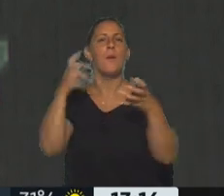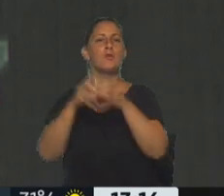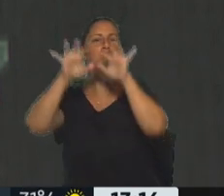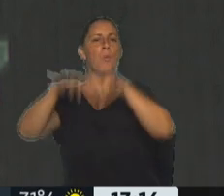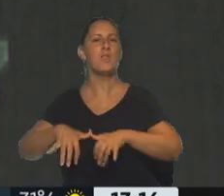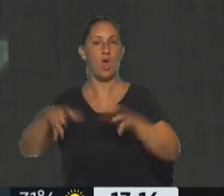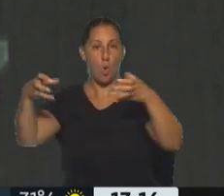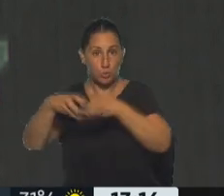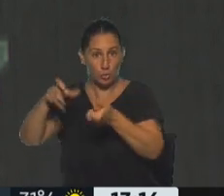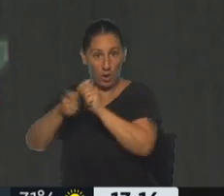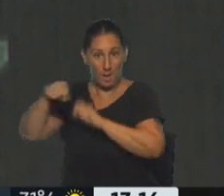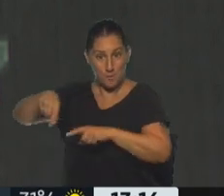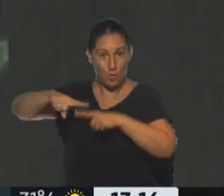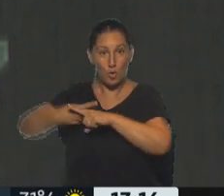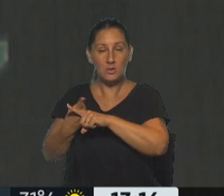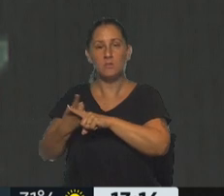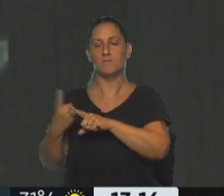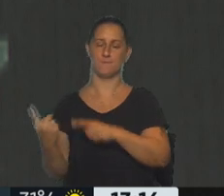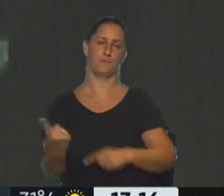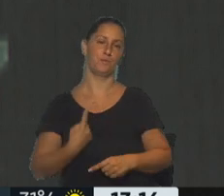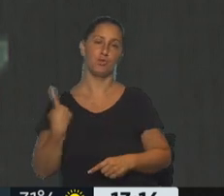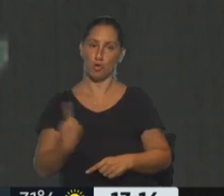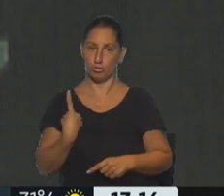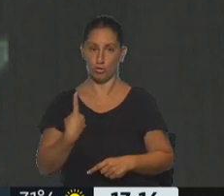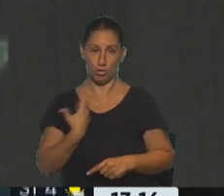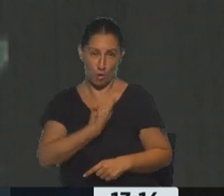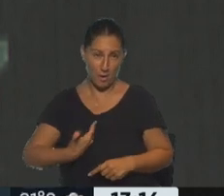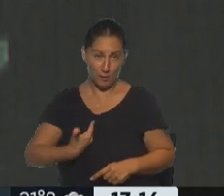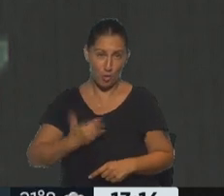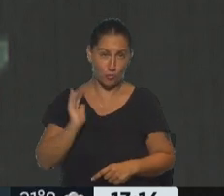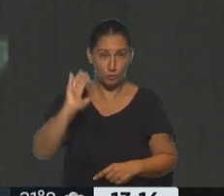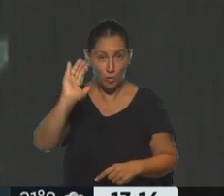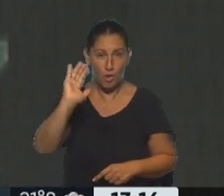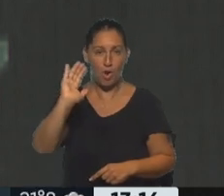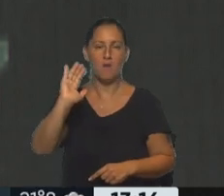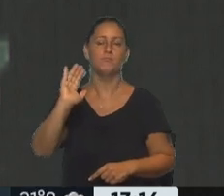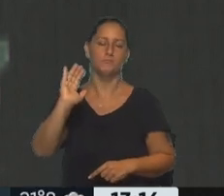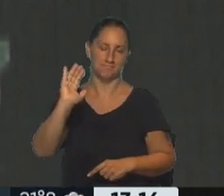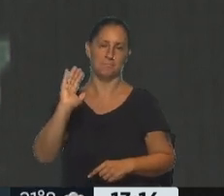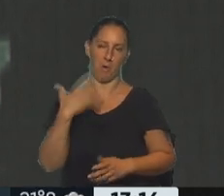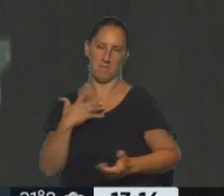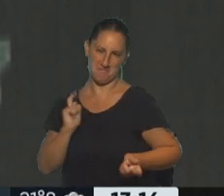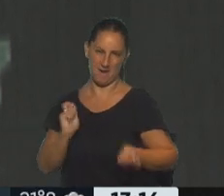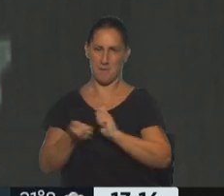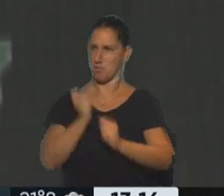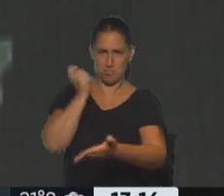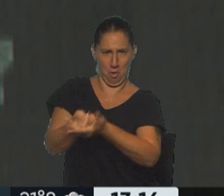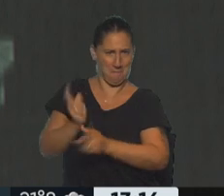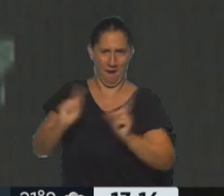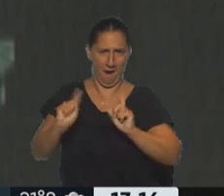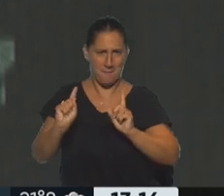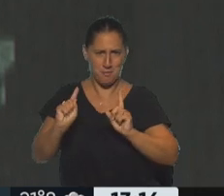lo que dicen es nosotros si somos bueno gobierno esto lo dicen en off re perfilaríamos es decir no pagaríamos